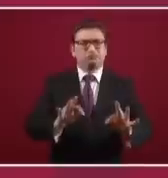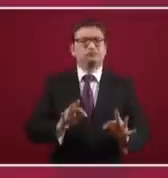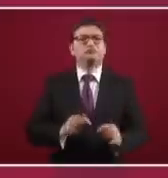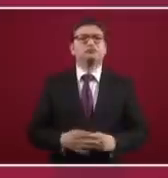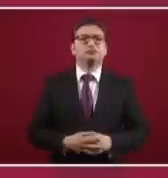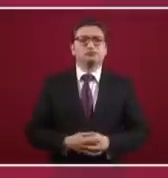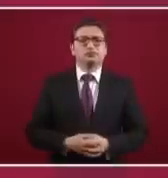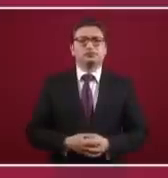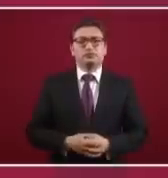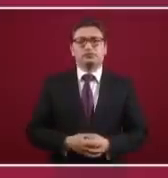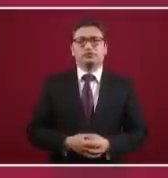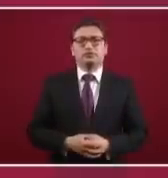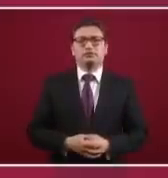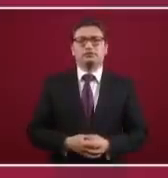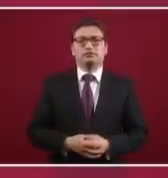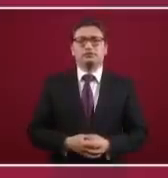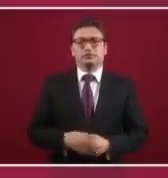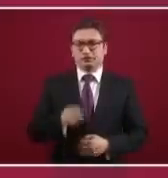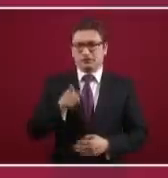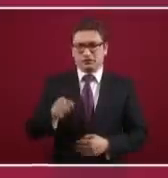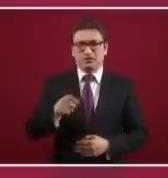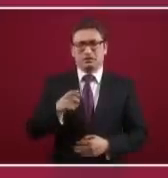íntegras,